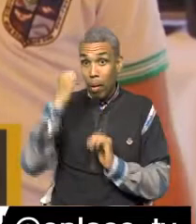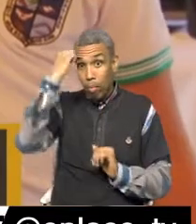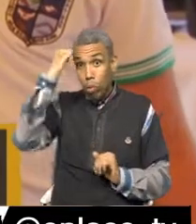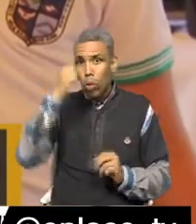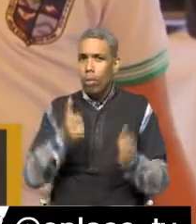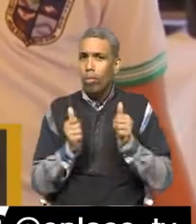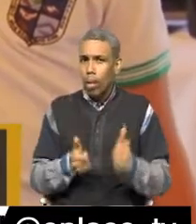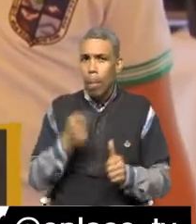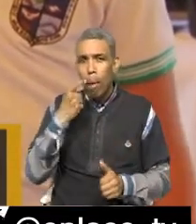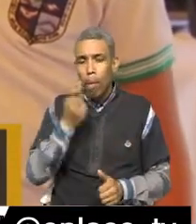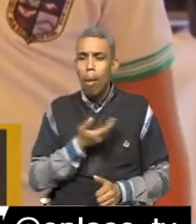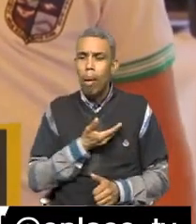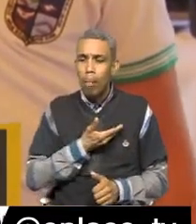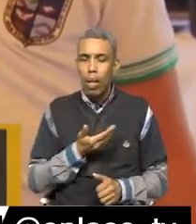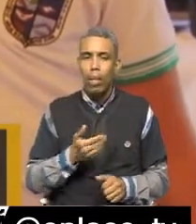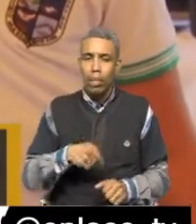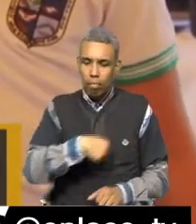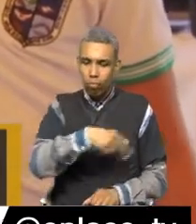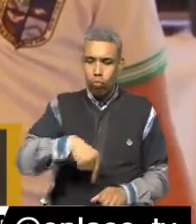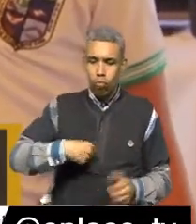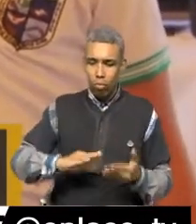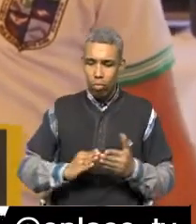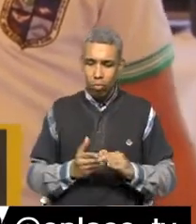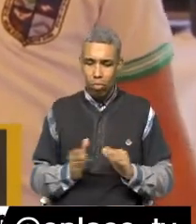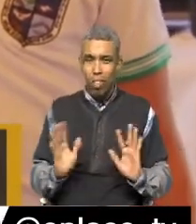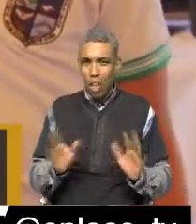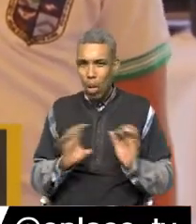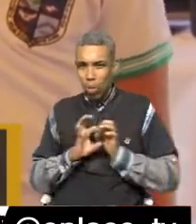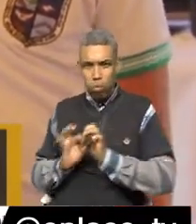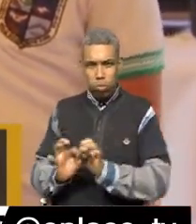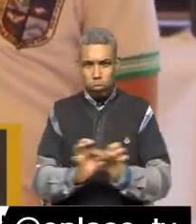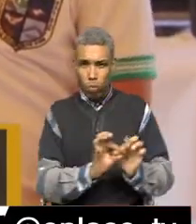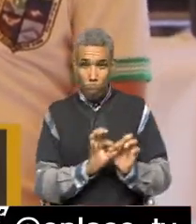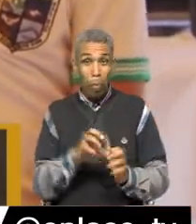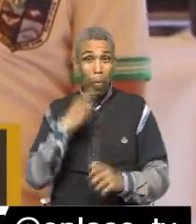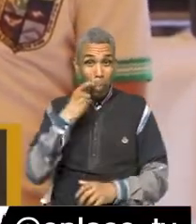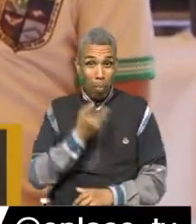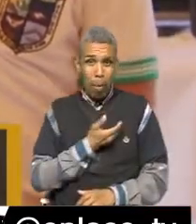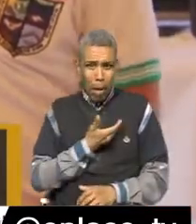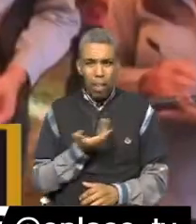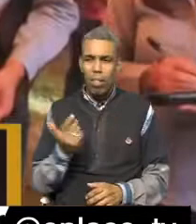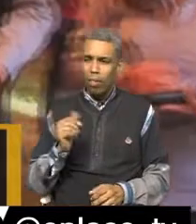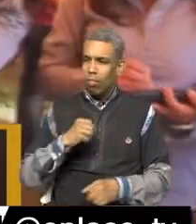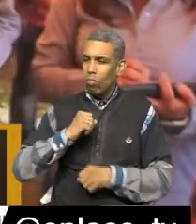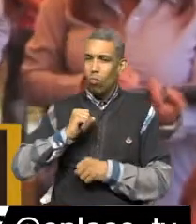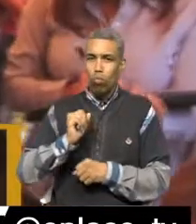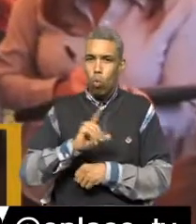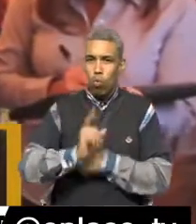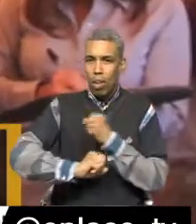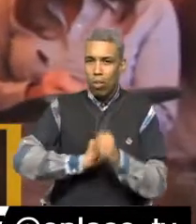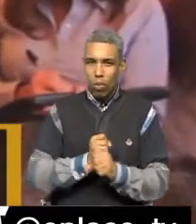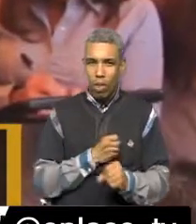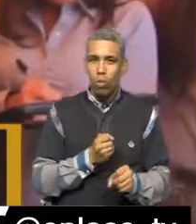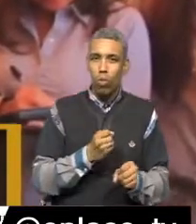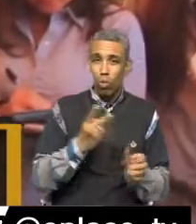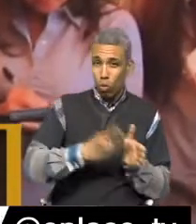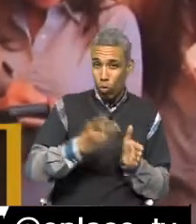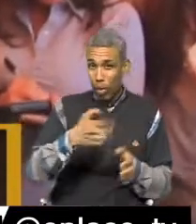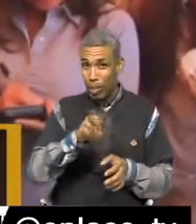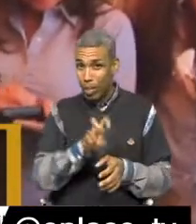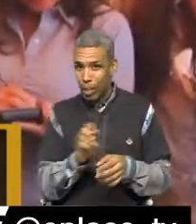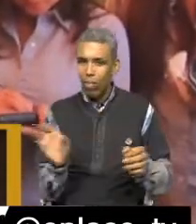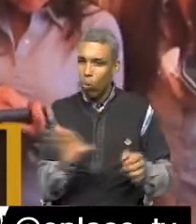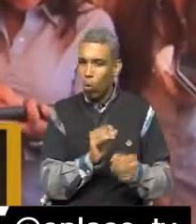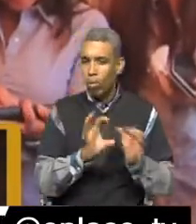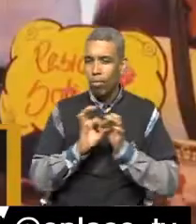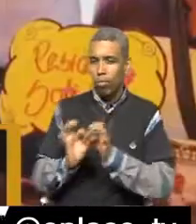mío, sino un trabajo que los papás vienen desarrollando a lo largo de este año. La docente asegura que el éxito de su